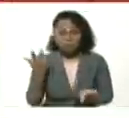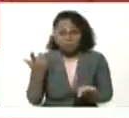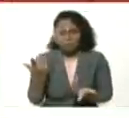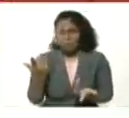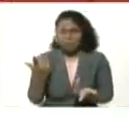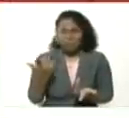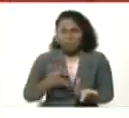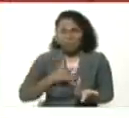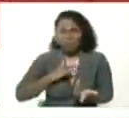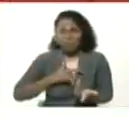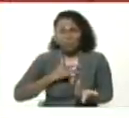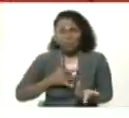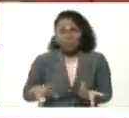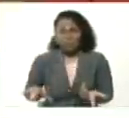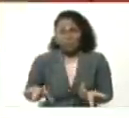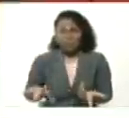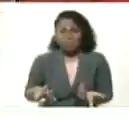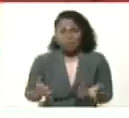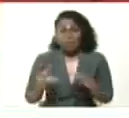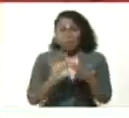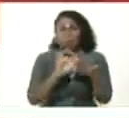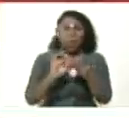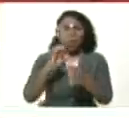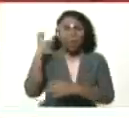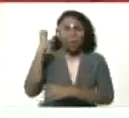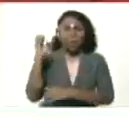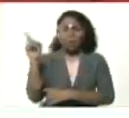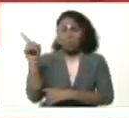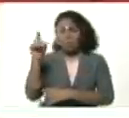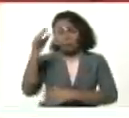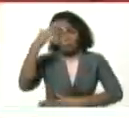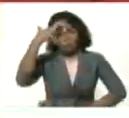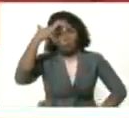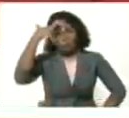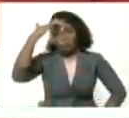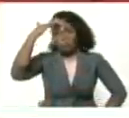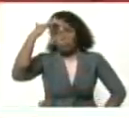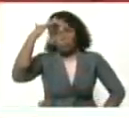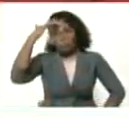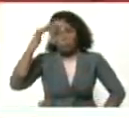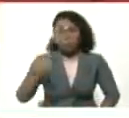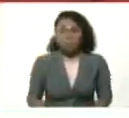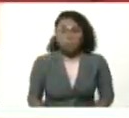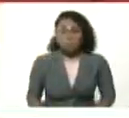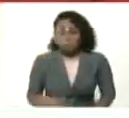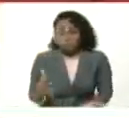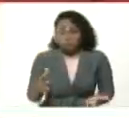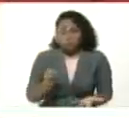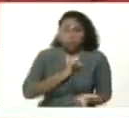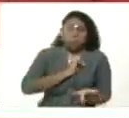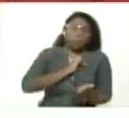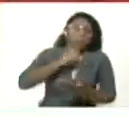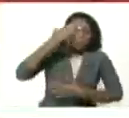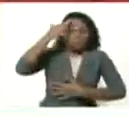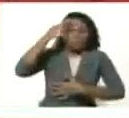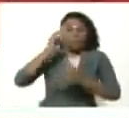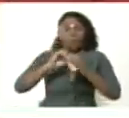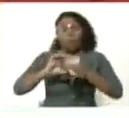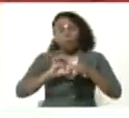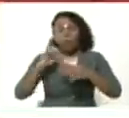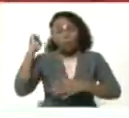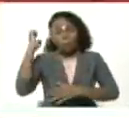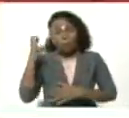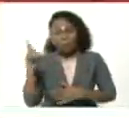Creyeron. Y la Unión Europea, ay Dios, la Unión Europea, por Dios. Qué miedo la Unión Europea. Ahí están